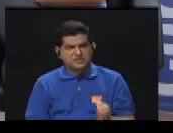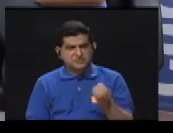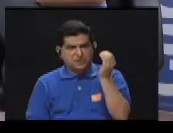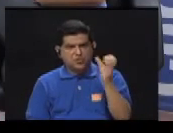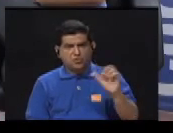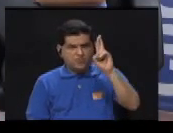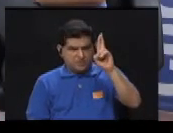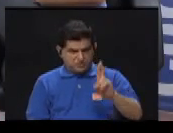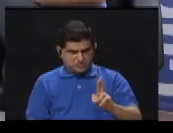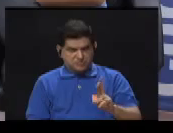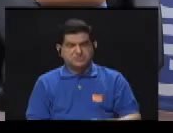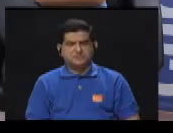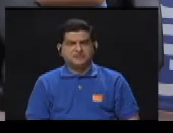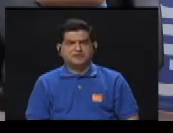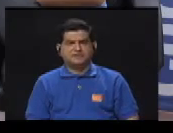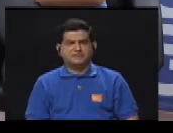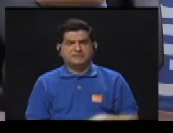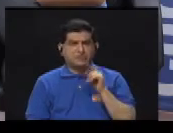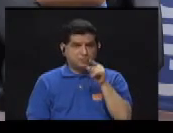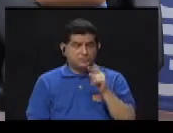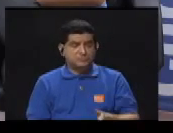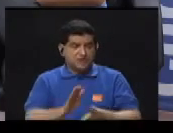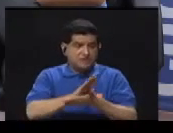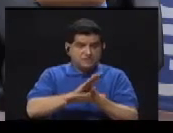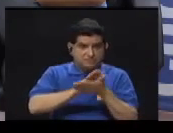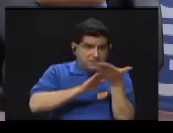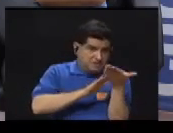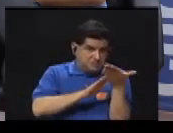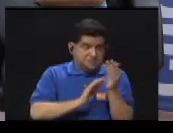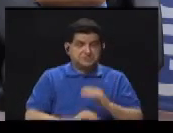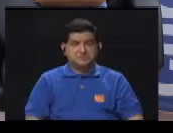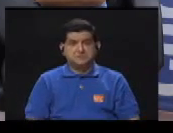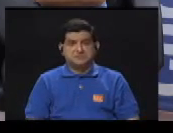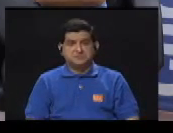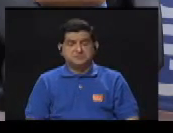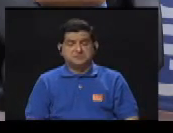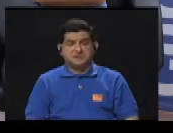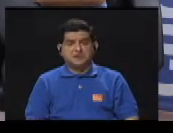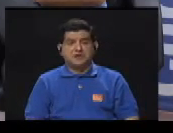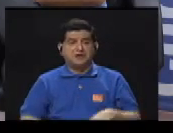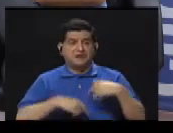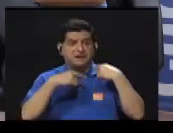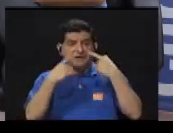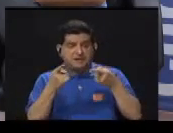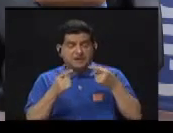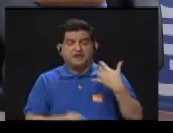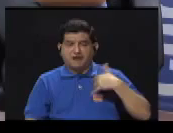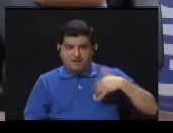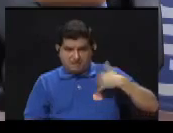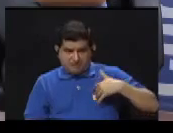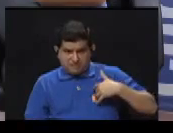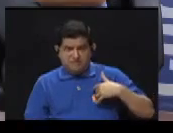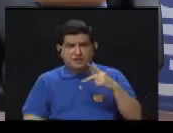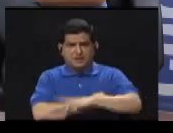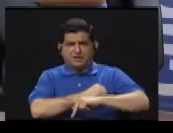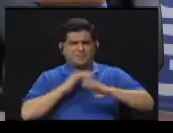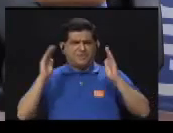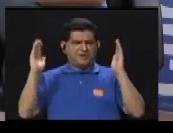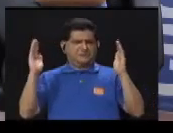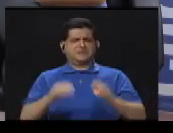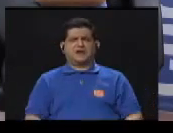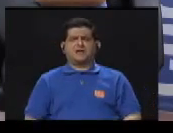para un muchacho costarricense partir, dejar su país, ir a Argentina, un